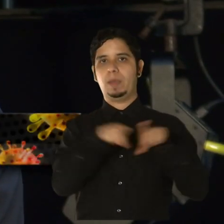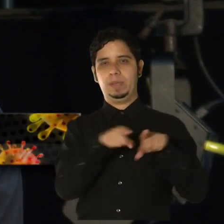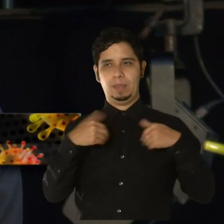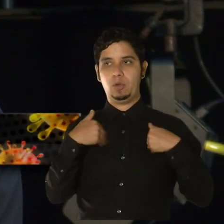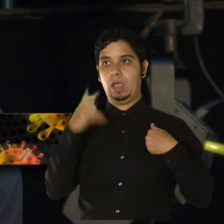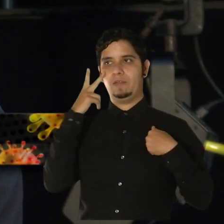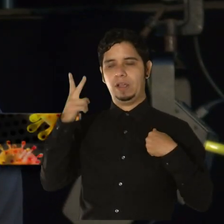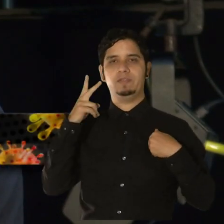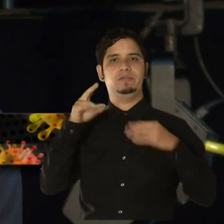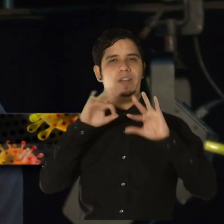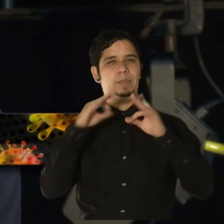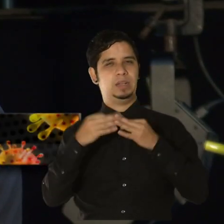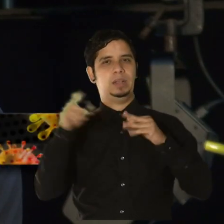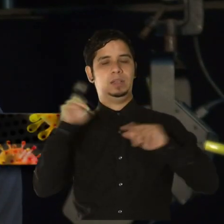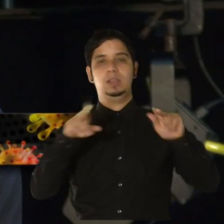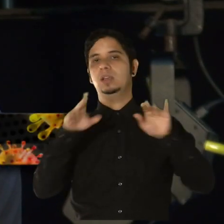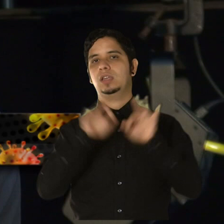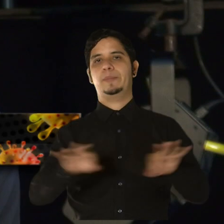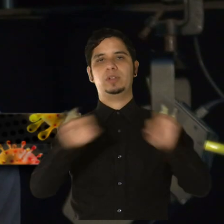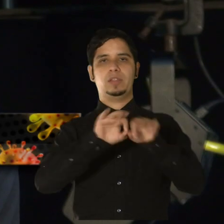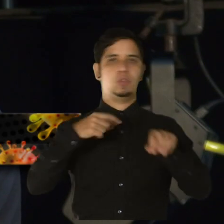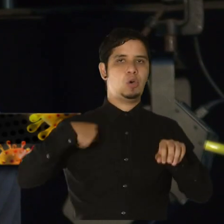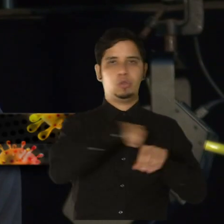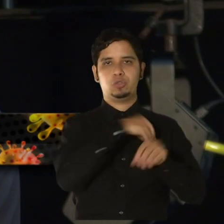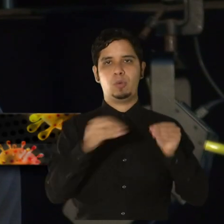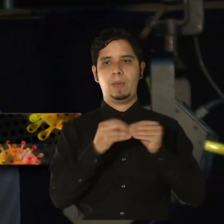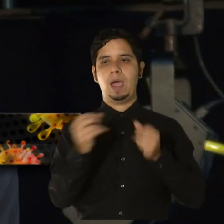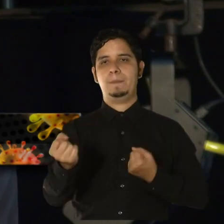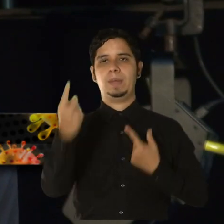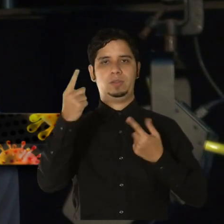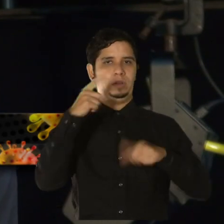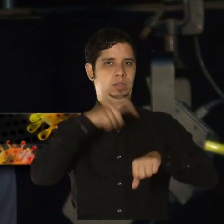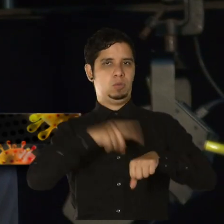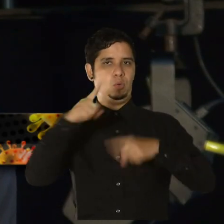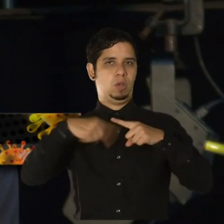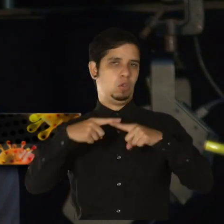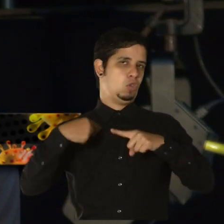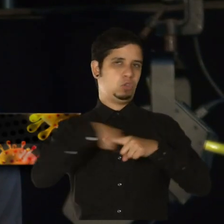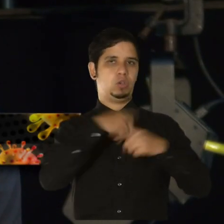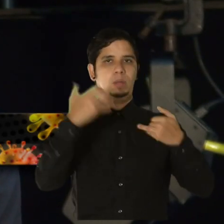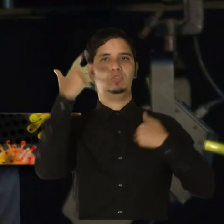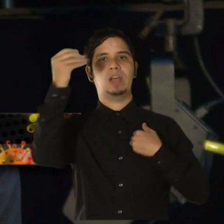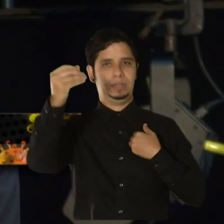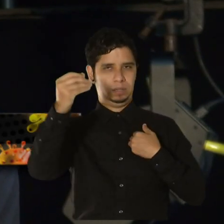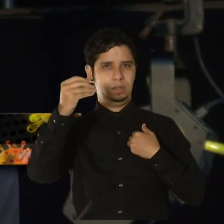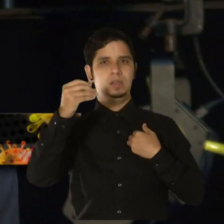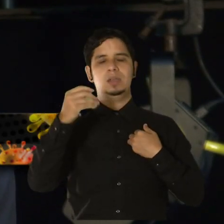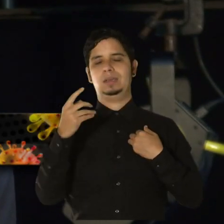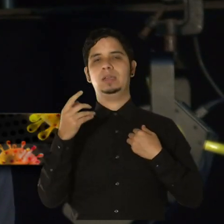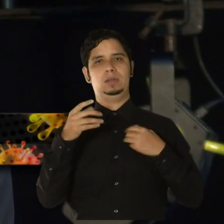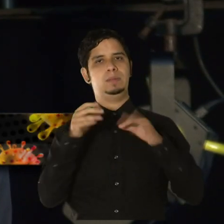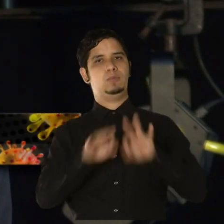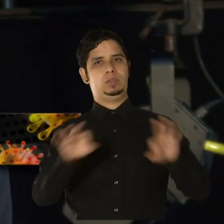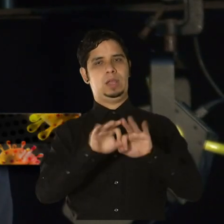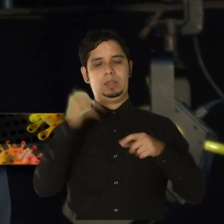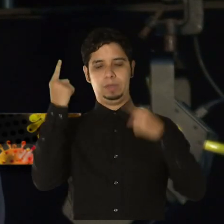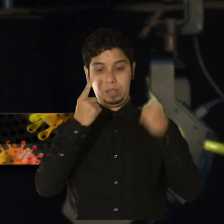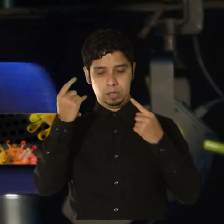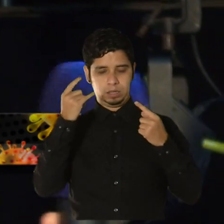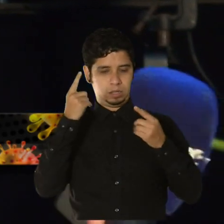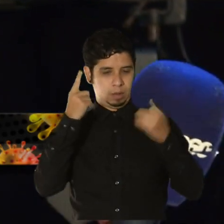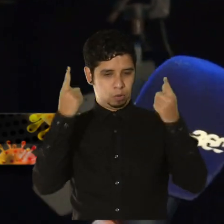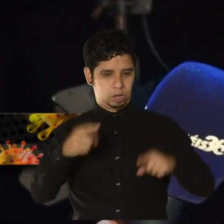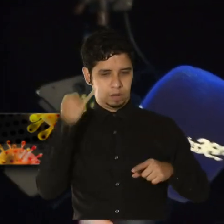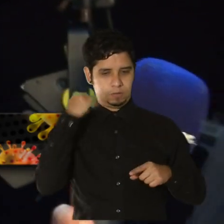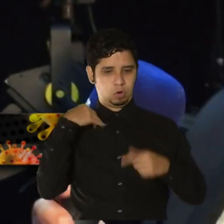Así que hay que ser más empáticos a la hora de salir a la calle y pensar qué va a pasar si yo caigo en un hospital.